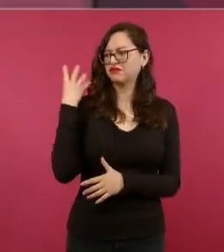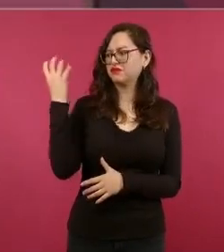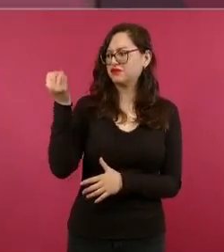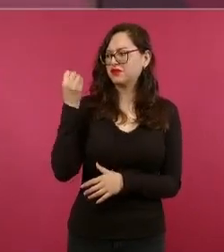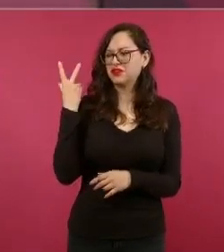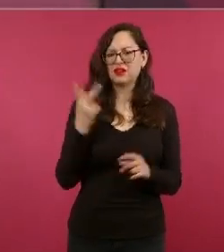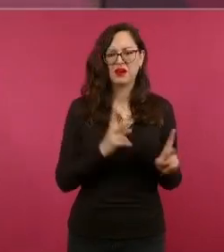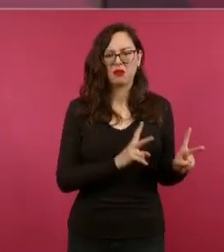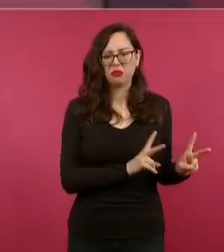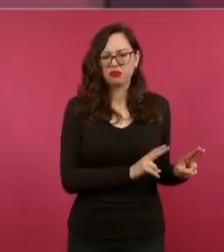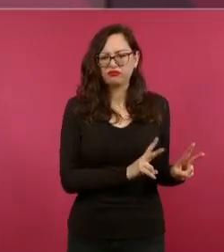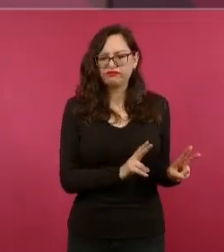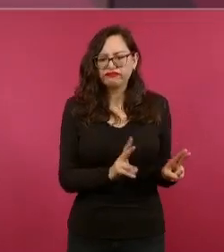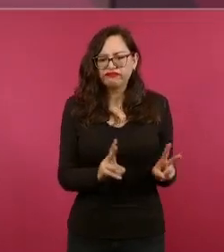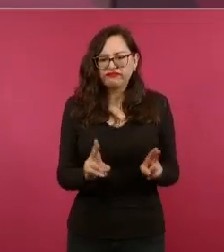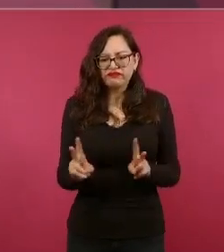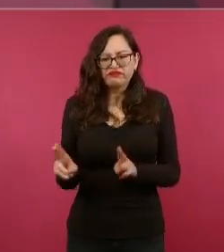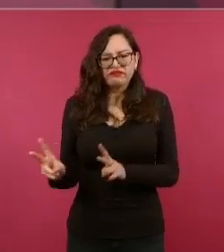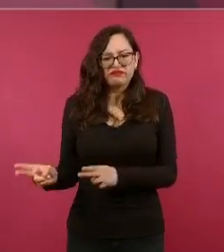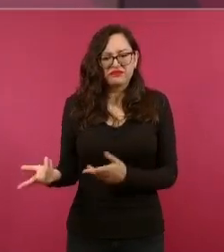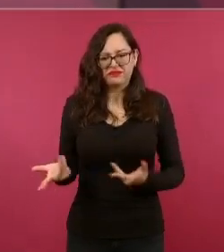¿Cómo?